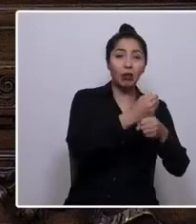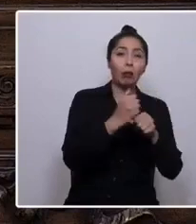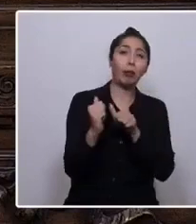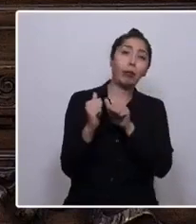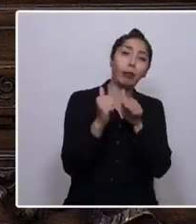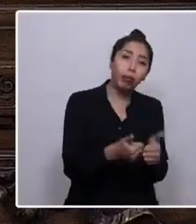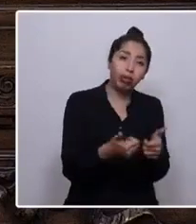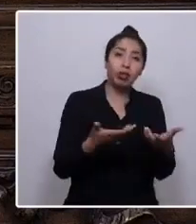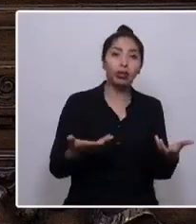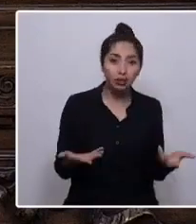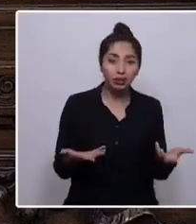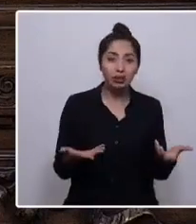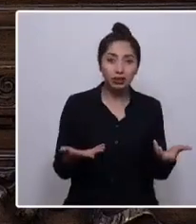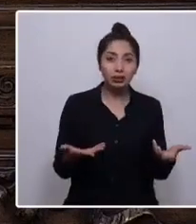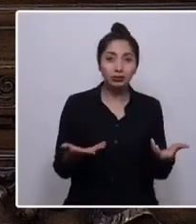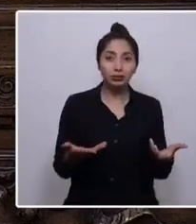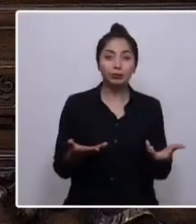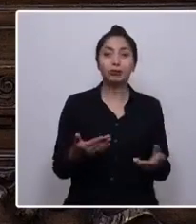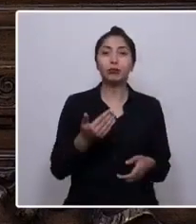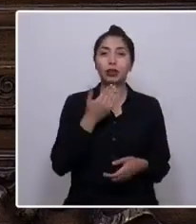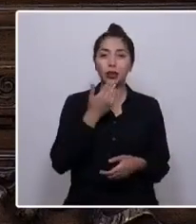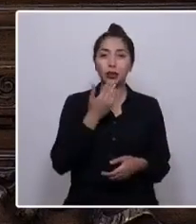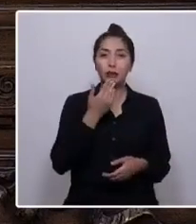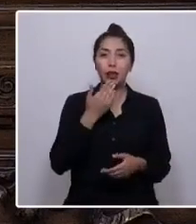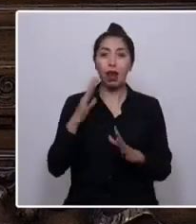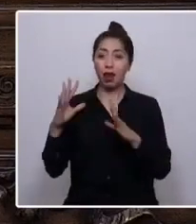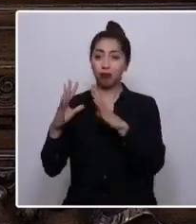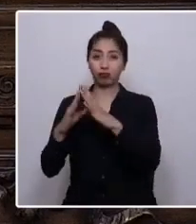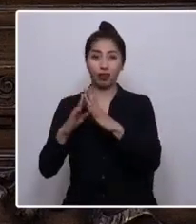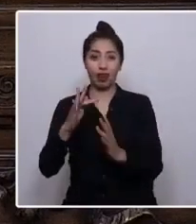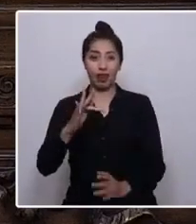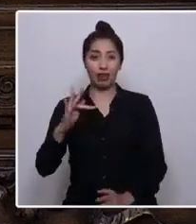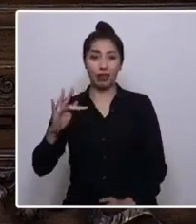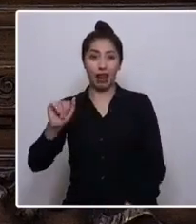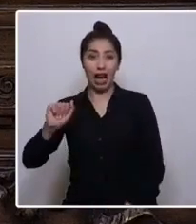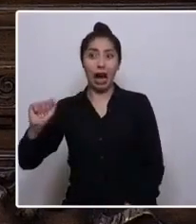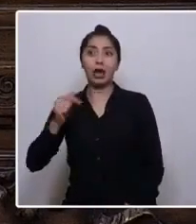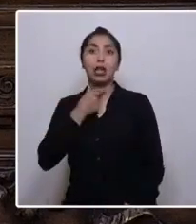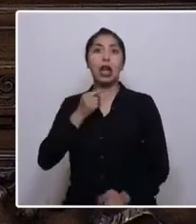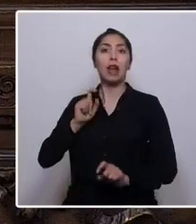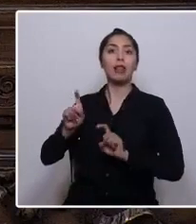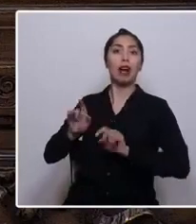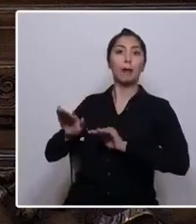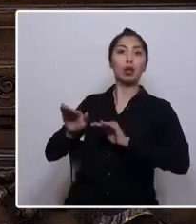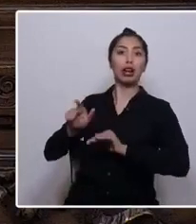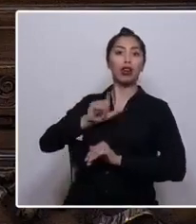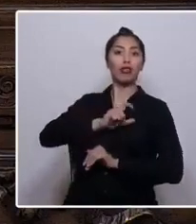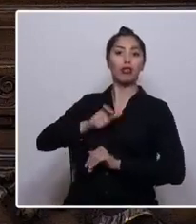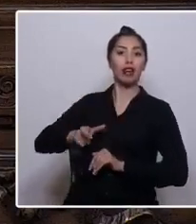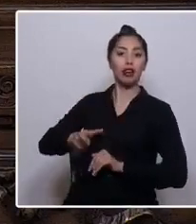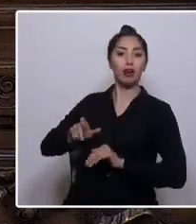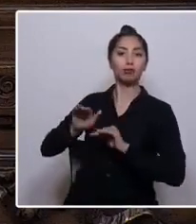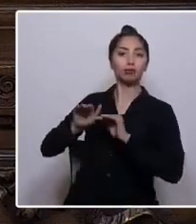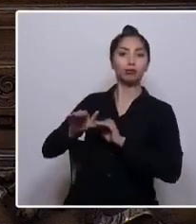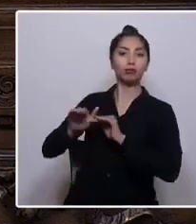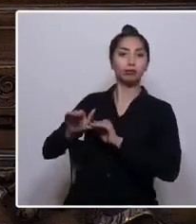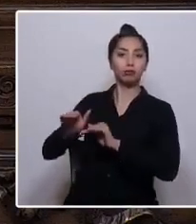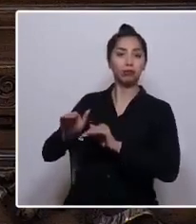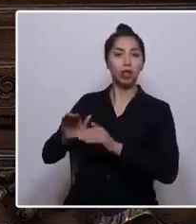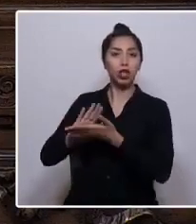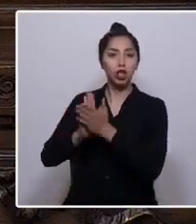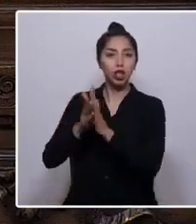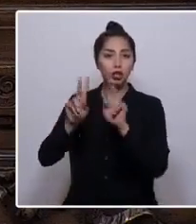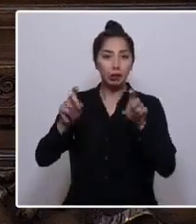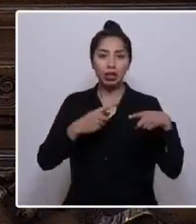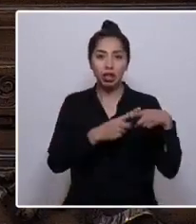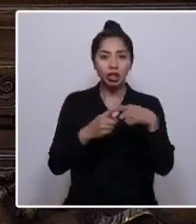la clase obrera y la tropa de las fuerzas armadas querían defender al gobierno querían defender las conquistas sociales con armas